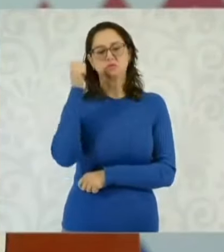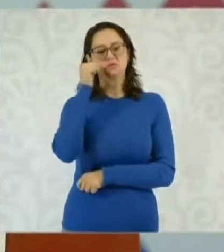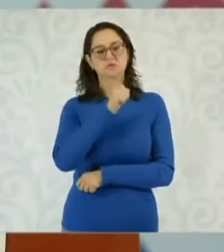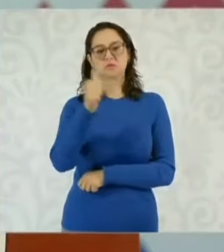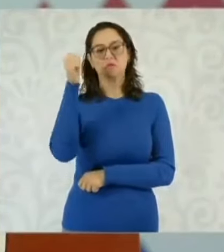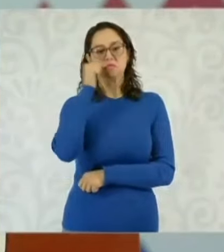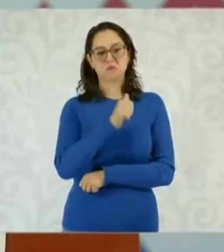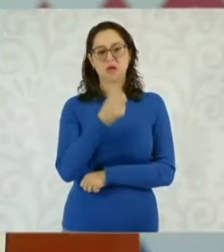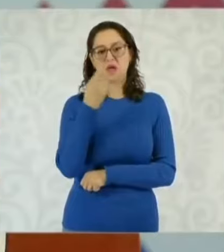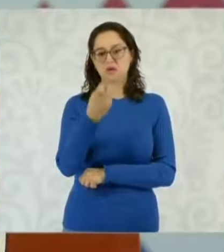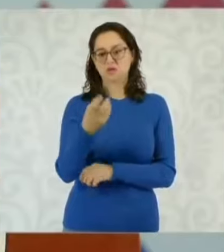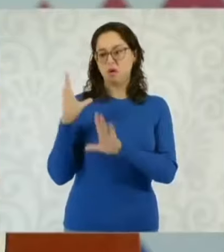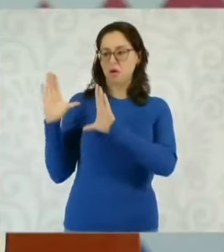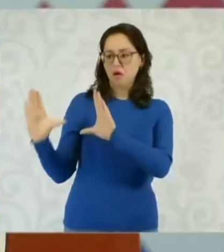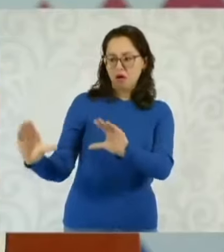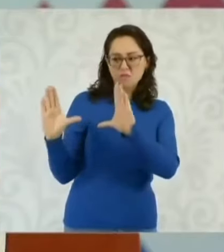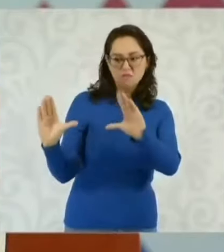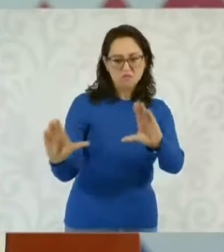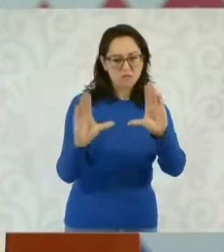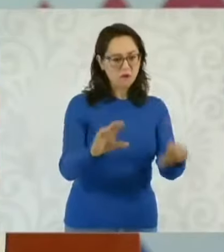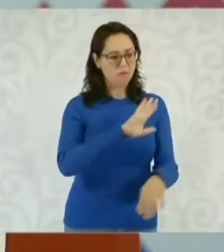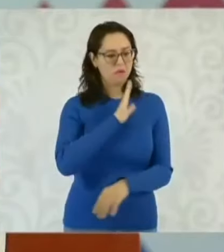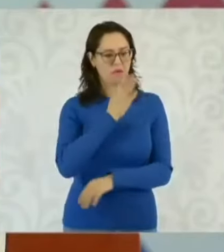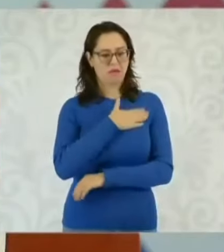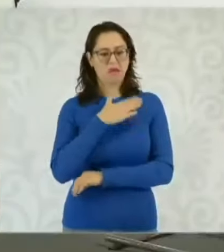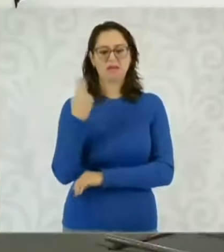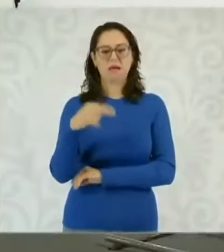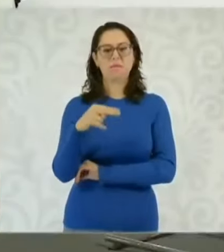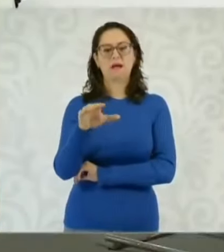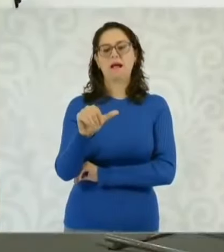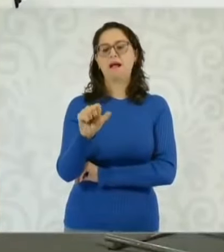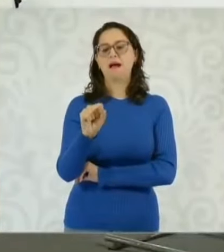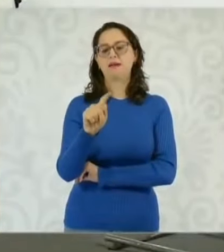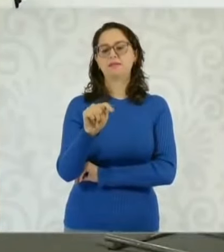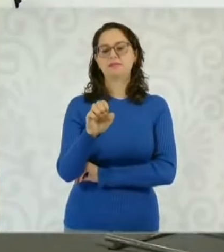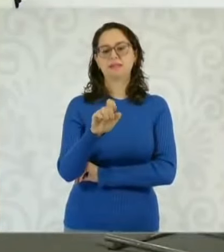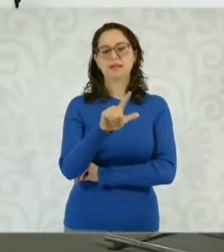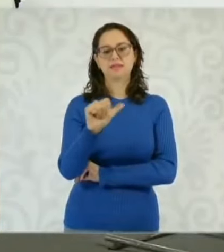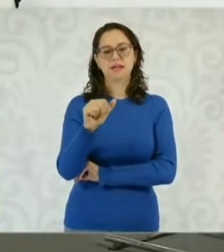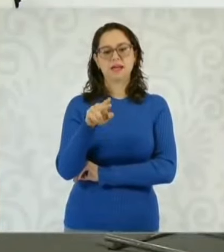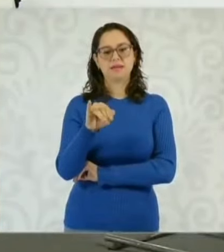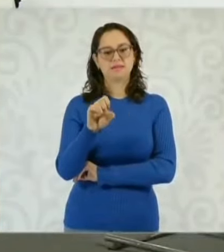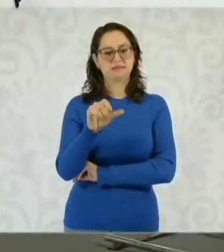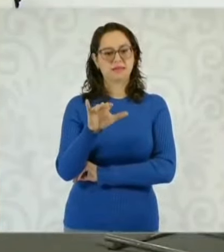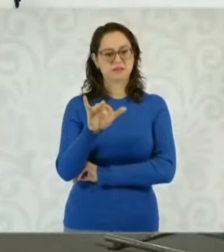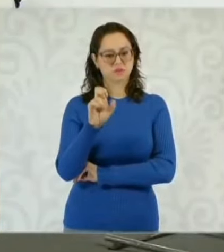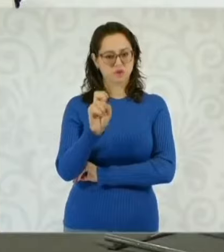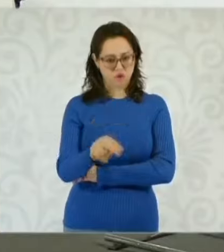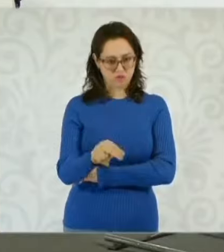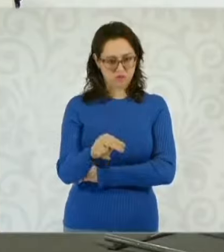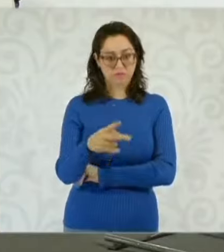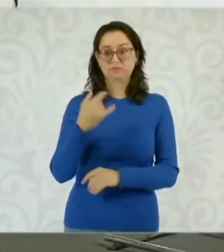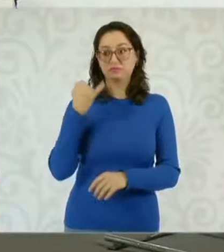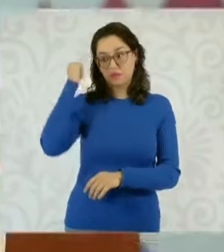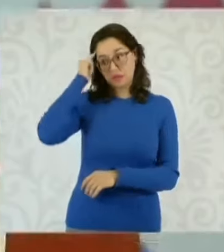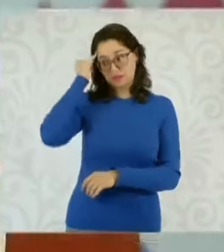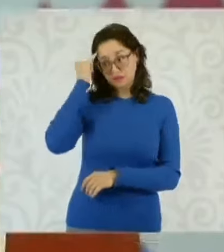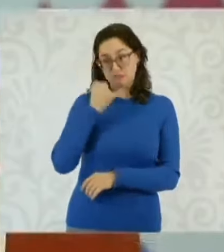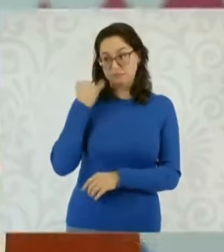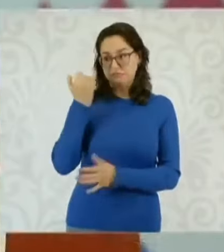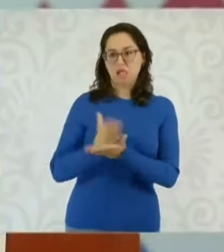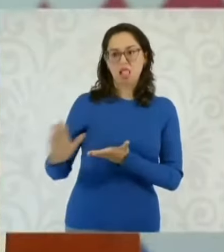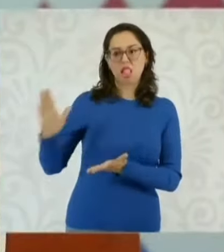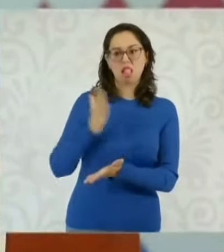se llamó castellanización y desplazó brutalmente muchas de las lenguas indígenas. Sin embargo, los pueblos y las comunidades indígenas